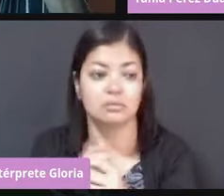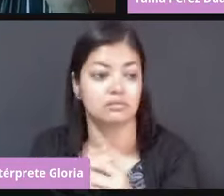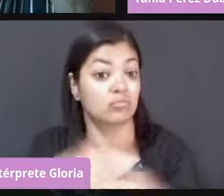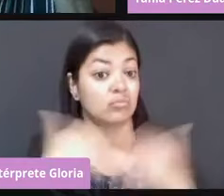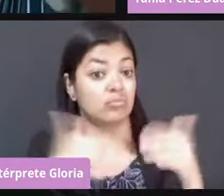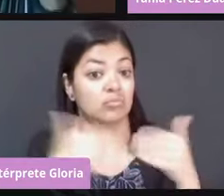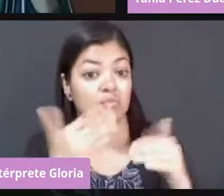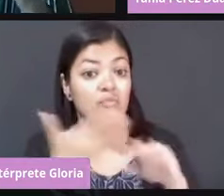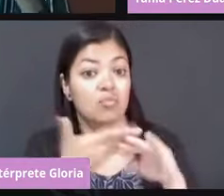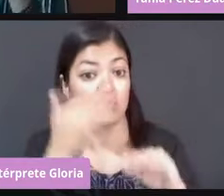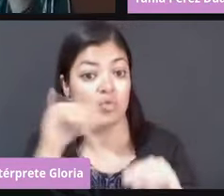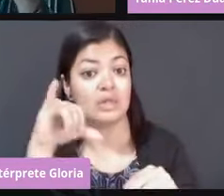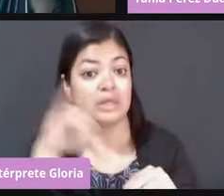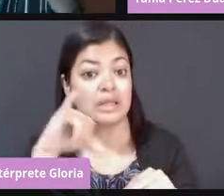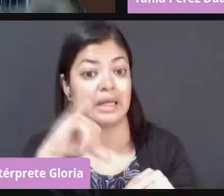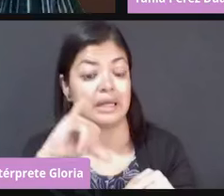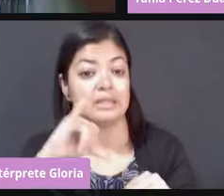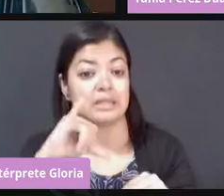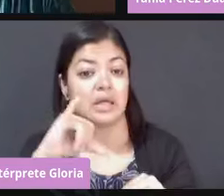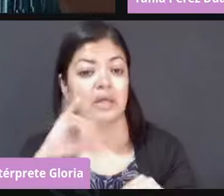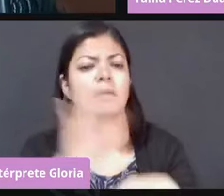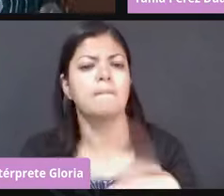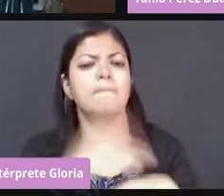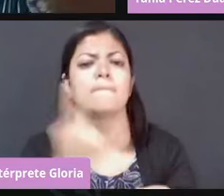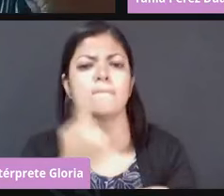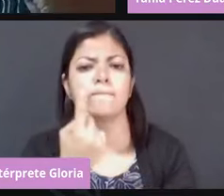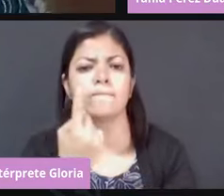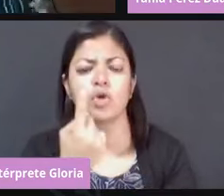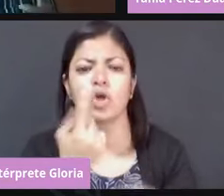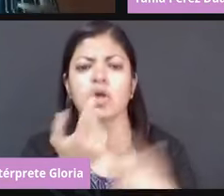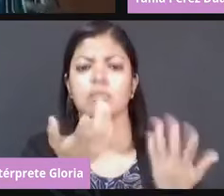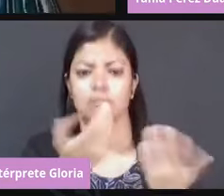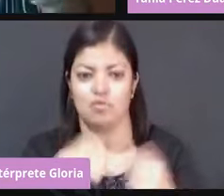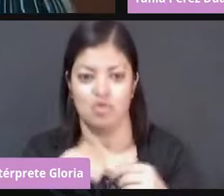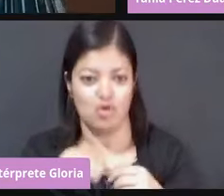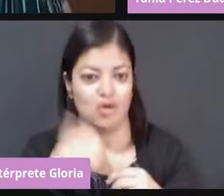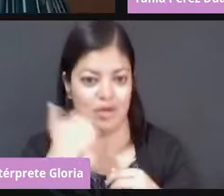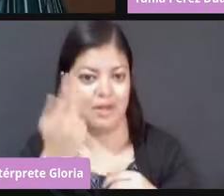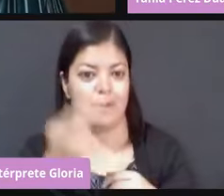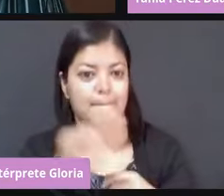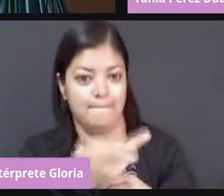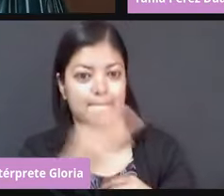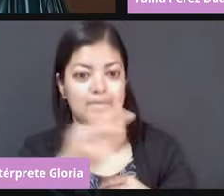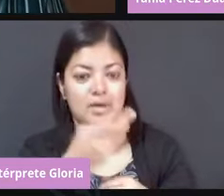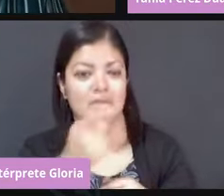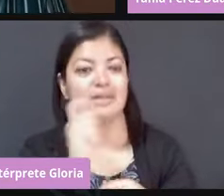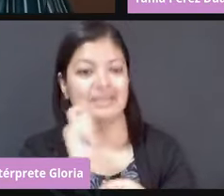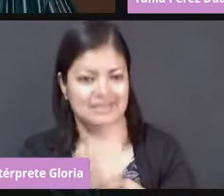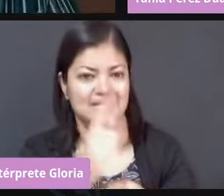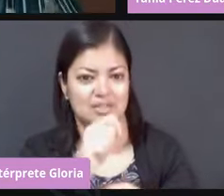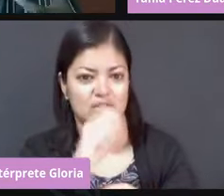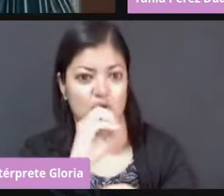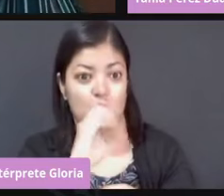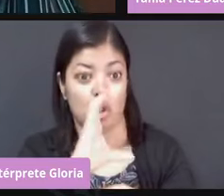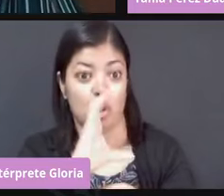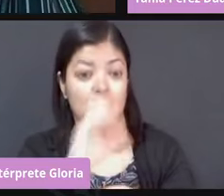quedo aquí porque digo, justo iba con la siguiente pregunta, si el TOC llegaba a ser